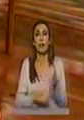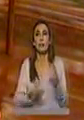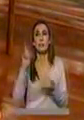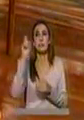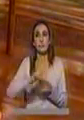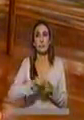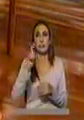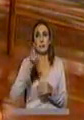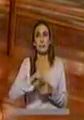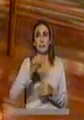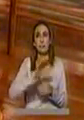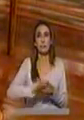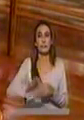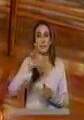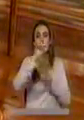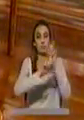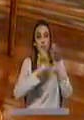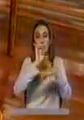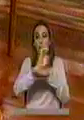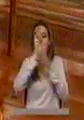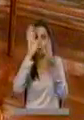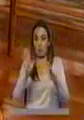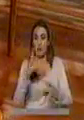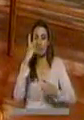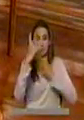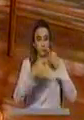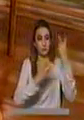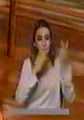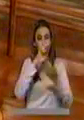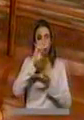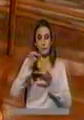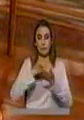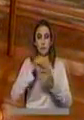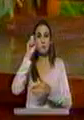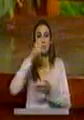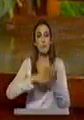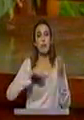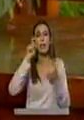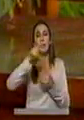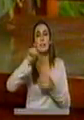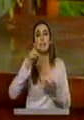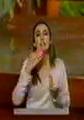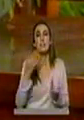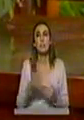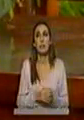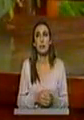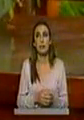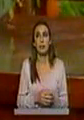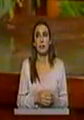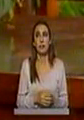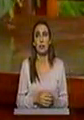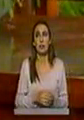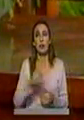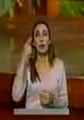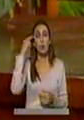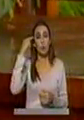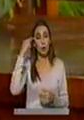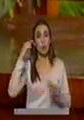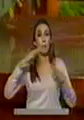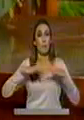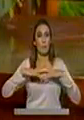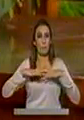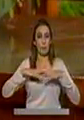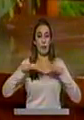turista ecuatoriano para que se anime a recorrer los atractivos que tiene el país? El turista tiene que tener un concepto de que sus vacaciones tiene